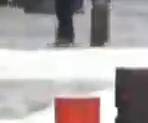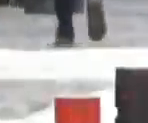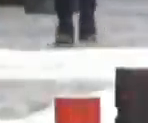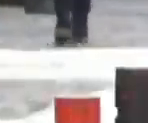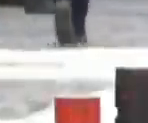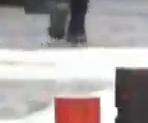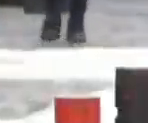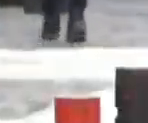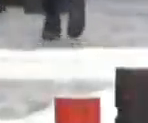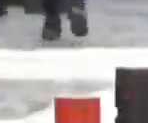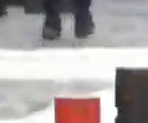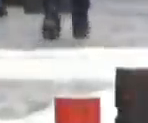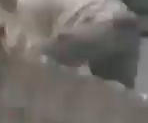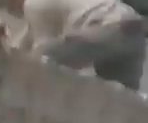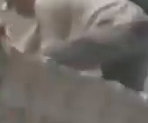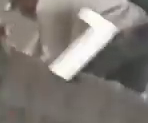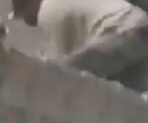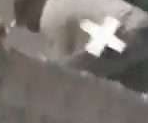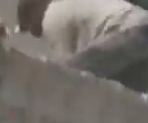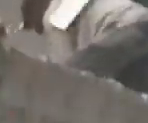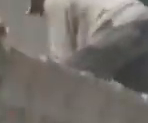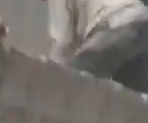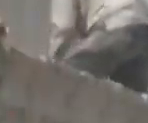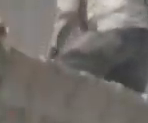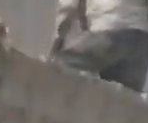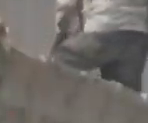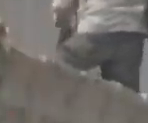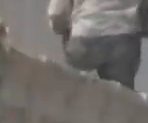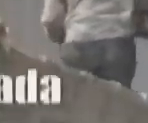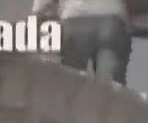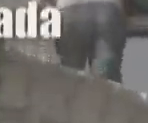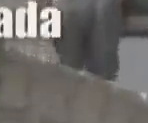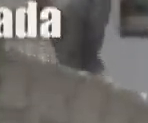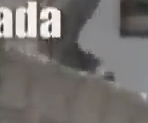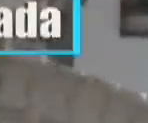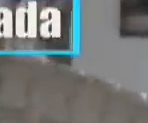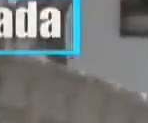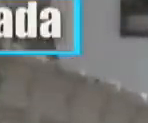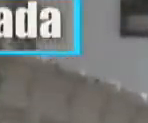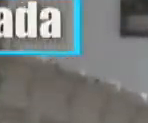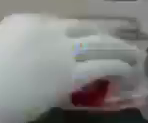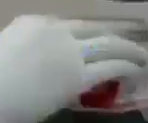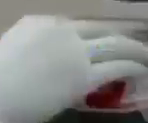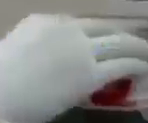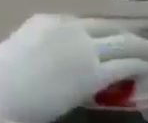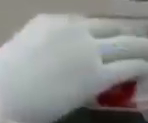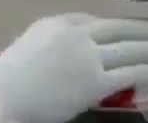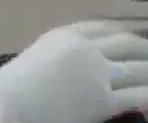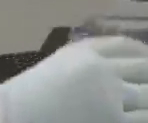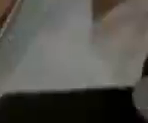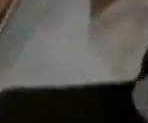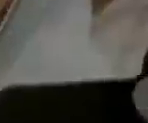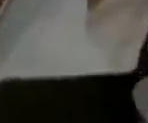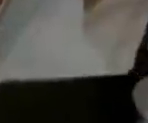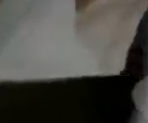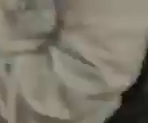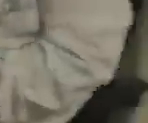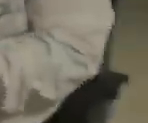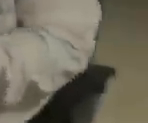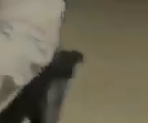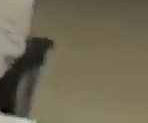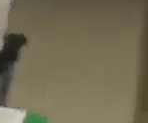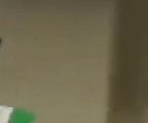lleva a buen puerto. Con la aplicación del método venezolano 7+7 y con el despliegue científico